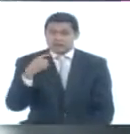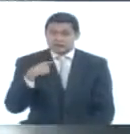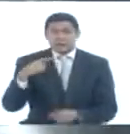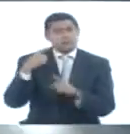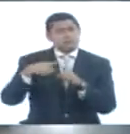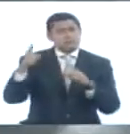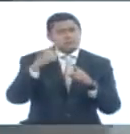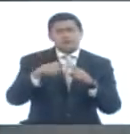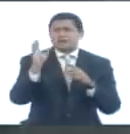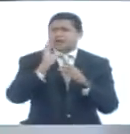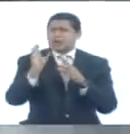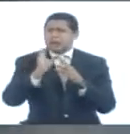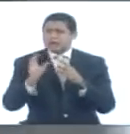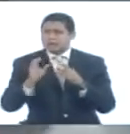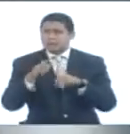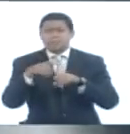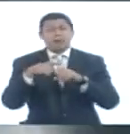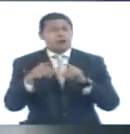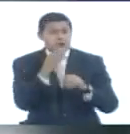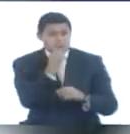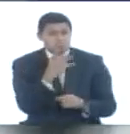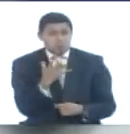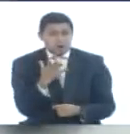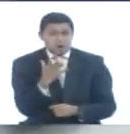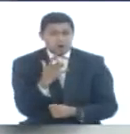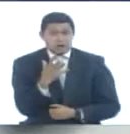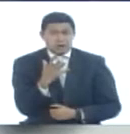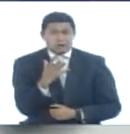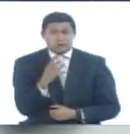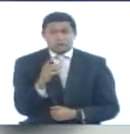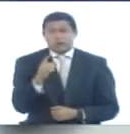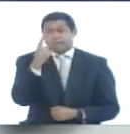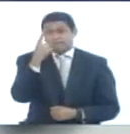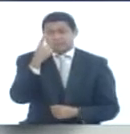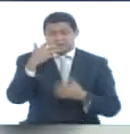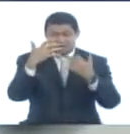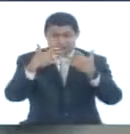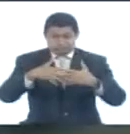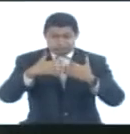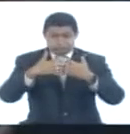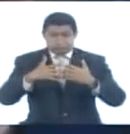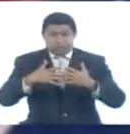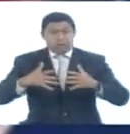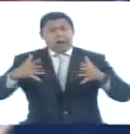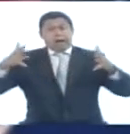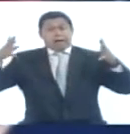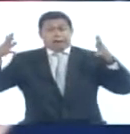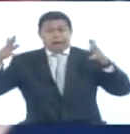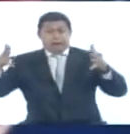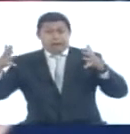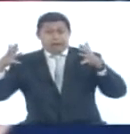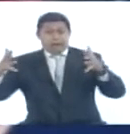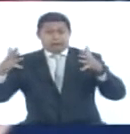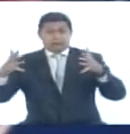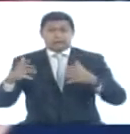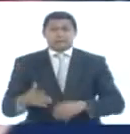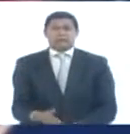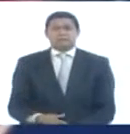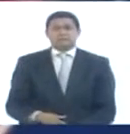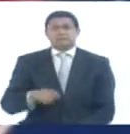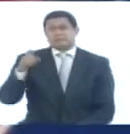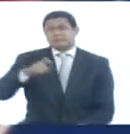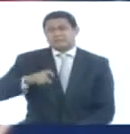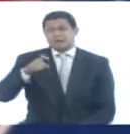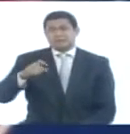distintas características, pero la gran ventaja que tiene es que las primeras máquinas eran unos inmensos aparatos que